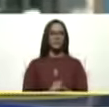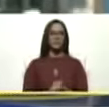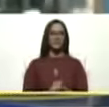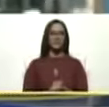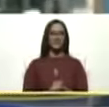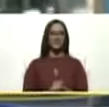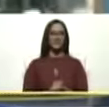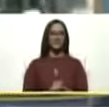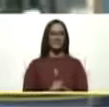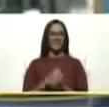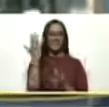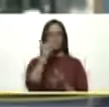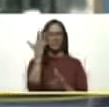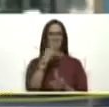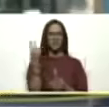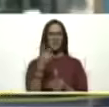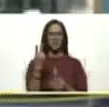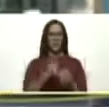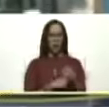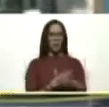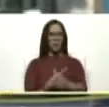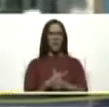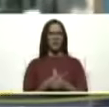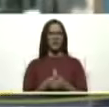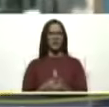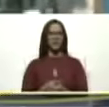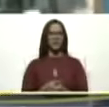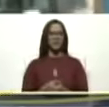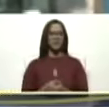Ah, pero se parecen ustedes dos. ¿Son hermanos?